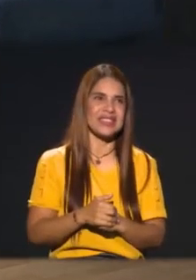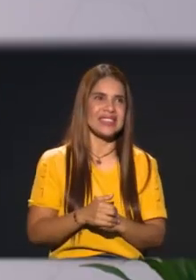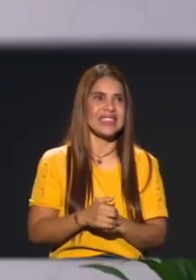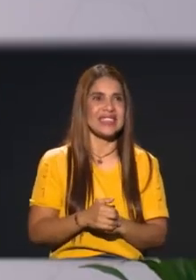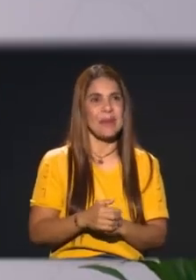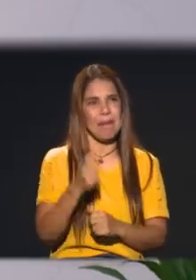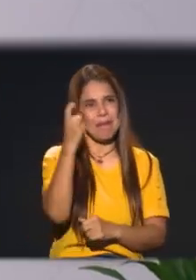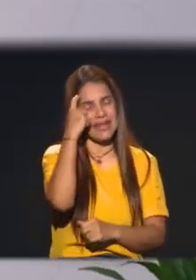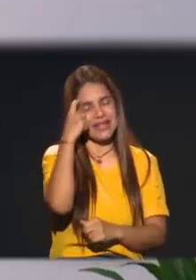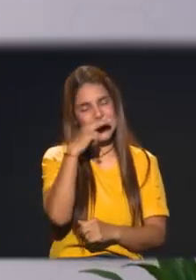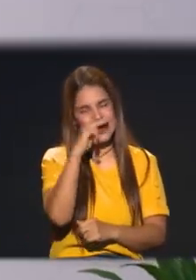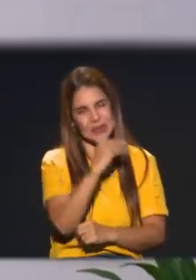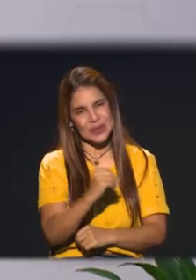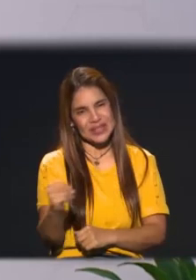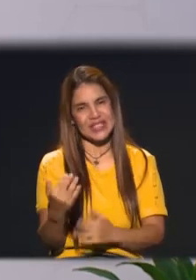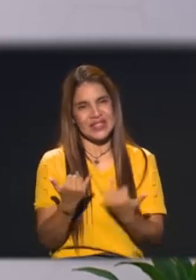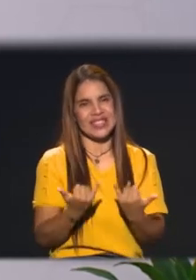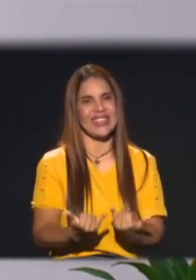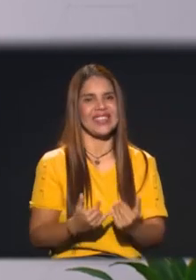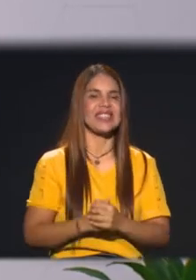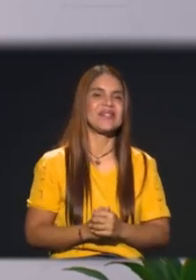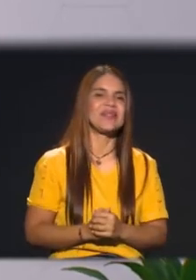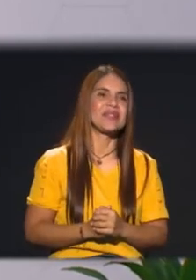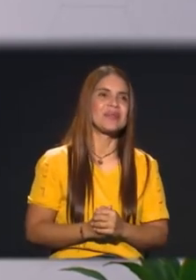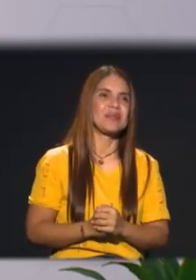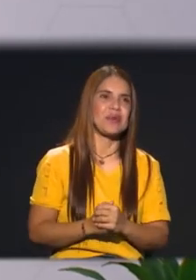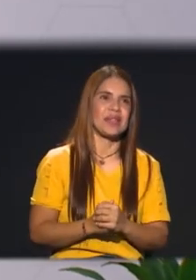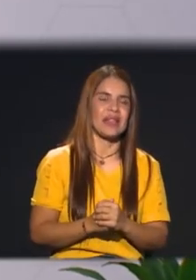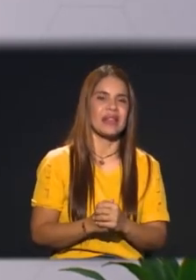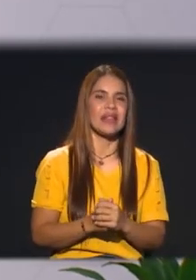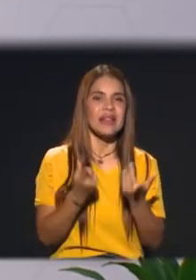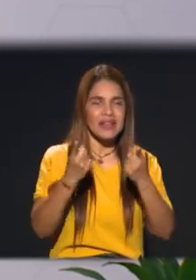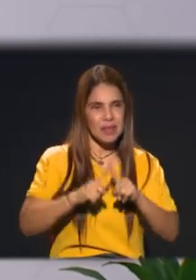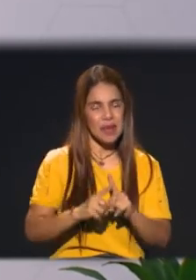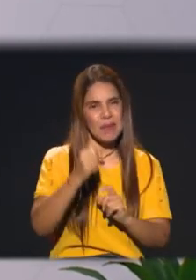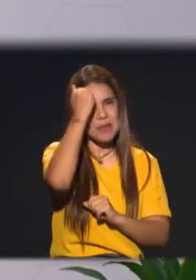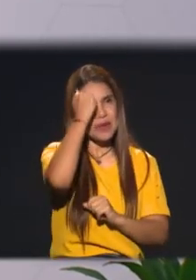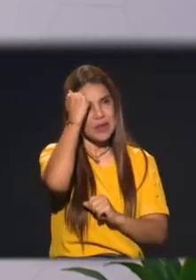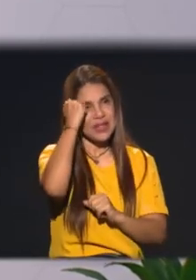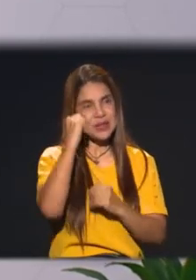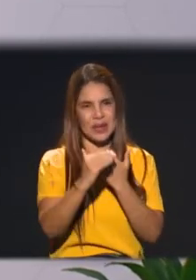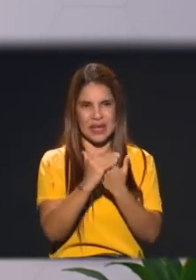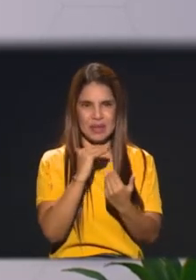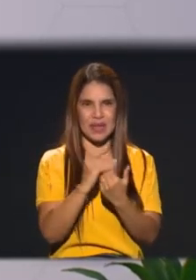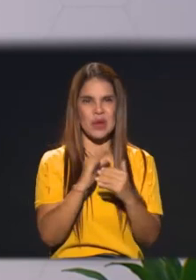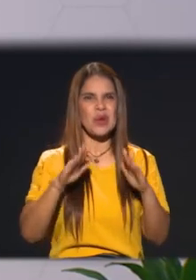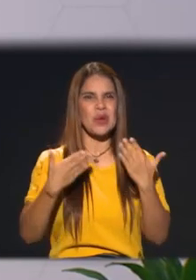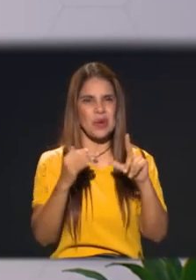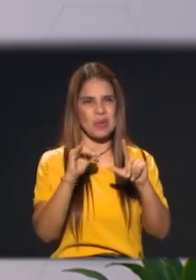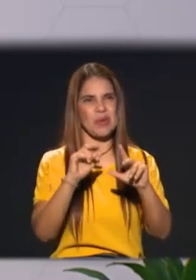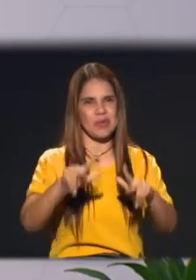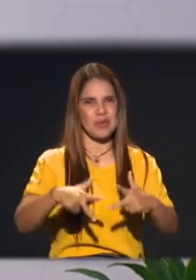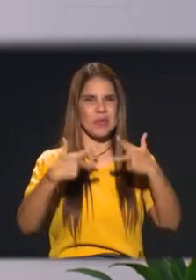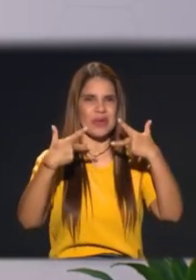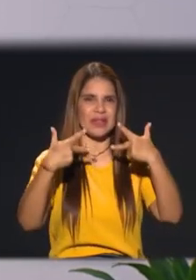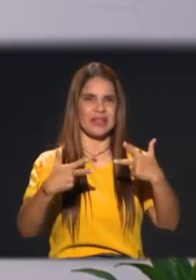Un poquitico. Un poquito mucho. Bueno, les cuento que vamos a estar conectados también con otro docente que ya está con nosotros a través de videollamada y